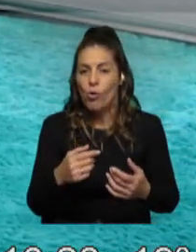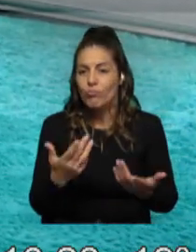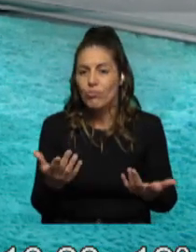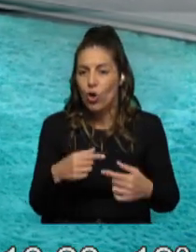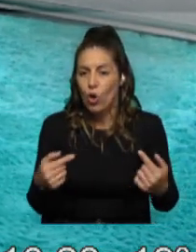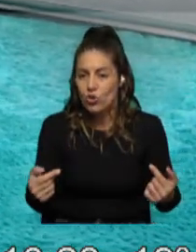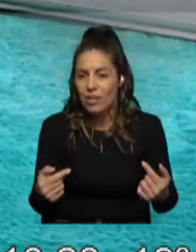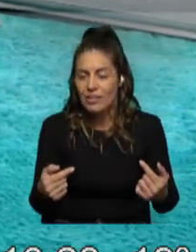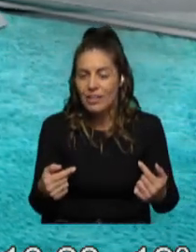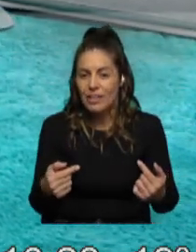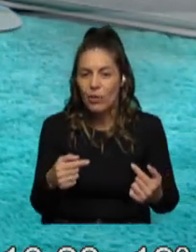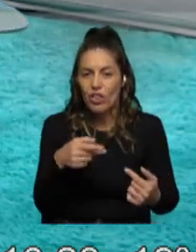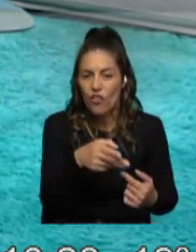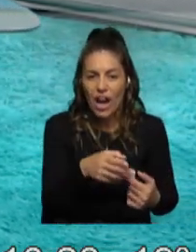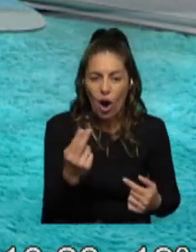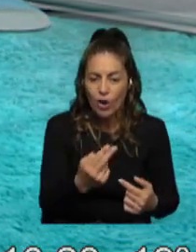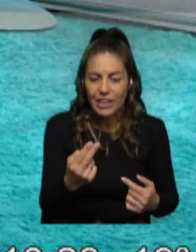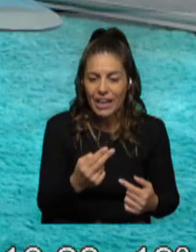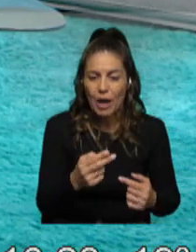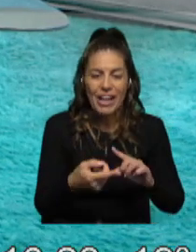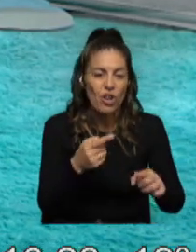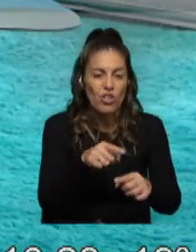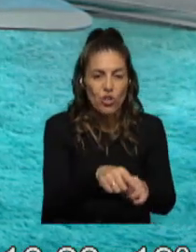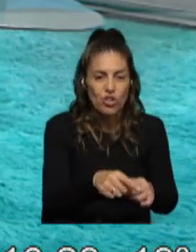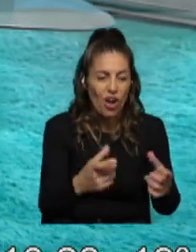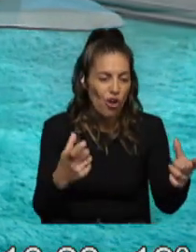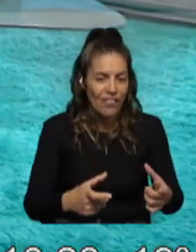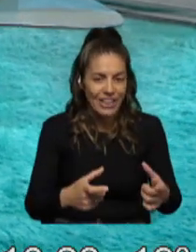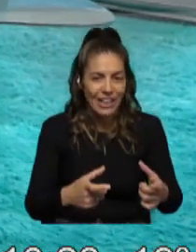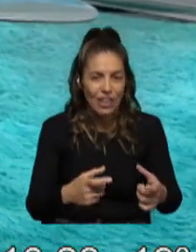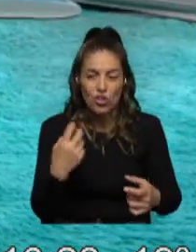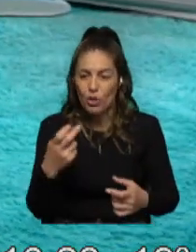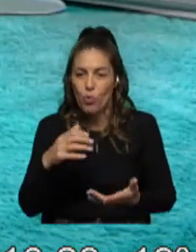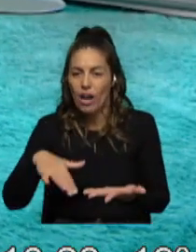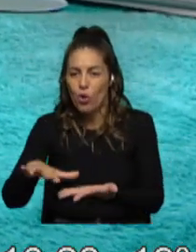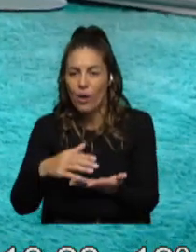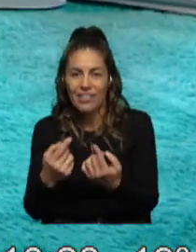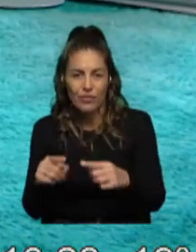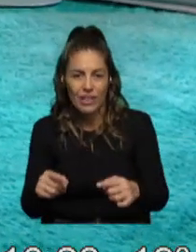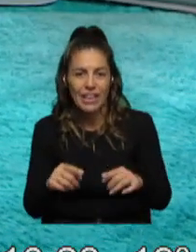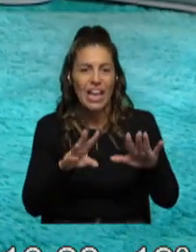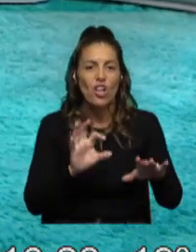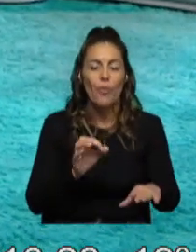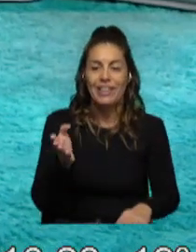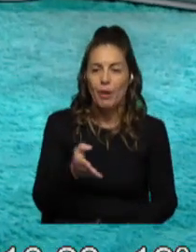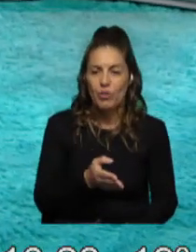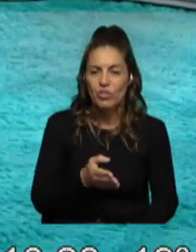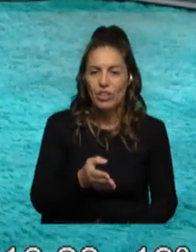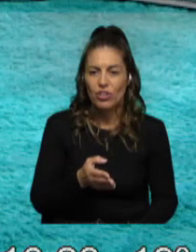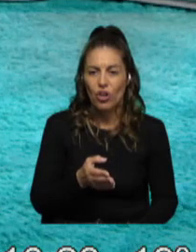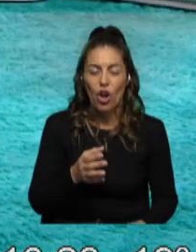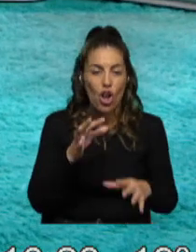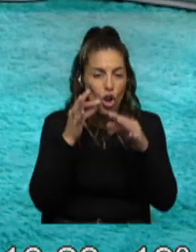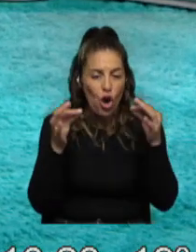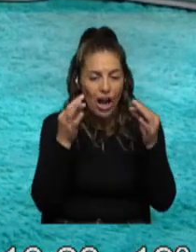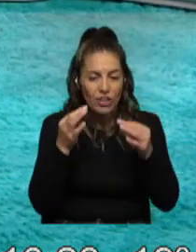asocio con la bandeja. Entonces empiezo a orinar en determinados lugares. Los gatos que marcan, el 90% de los gatos que marcan, cuando los castras dejan de